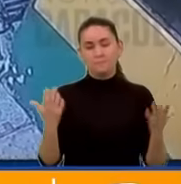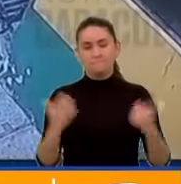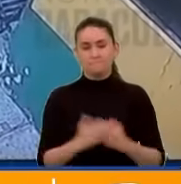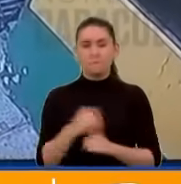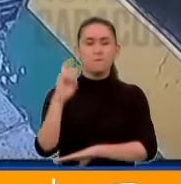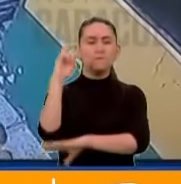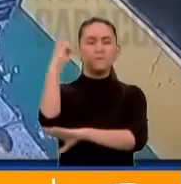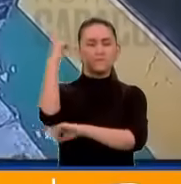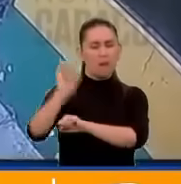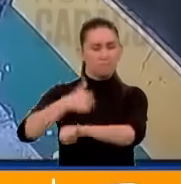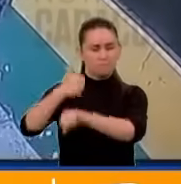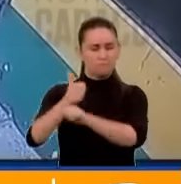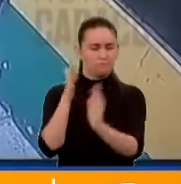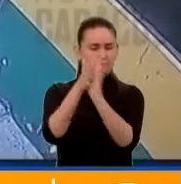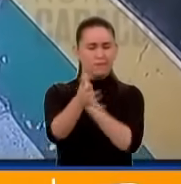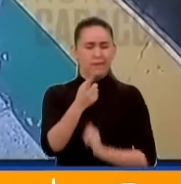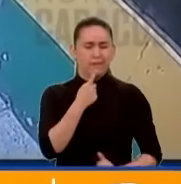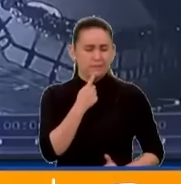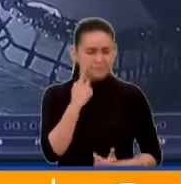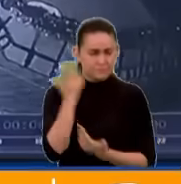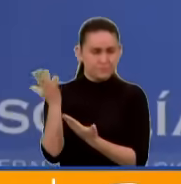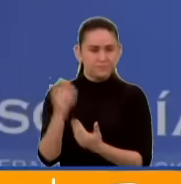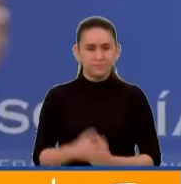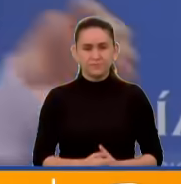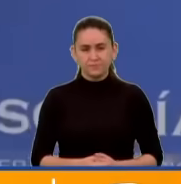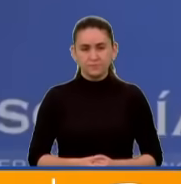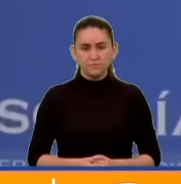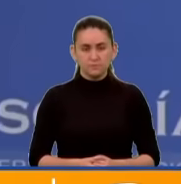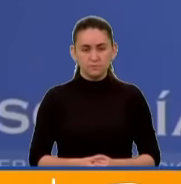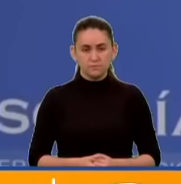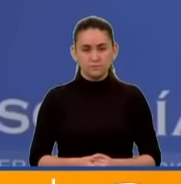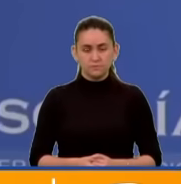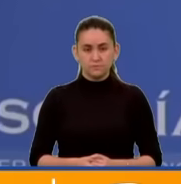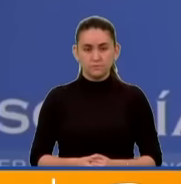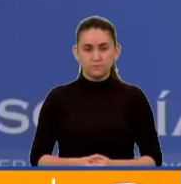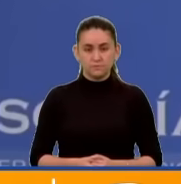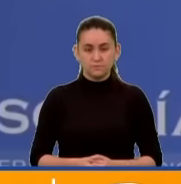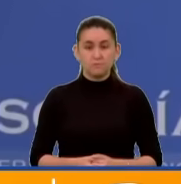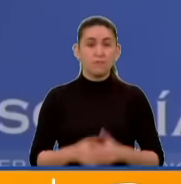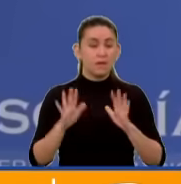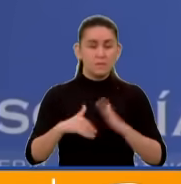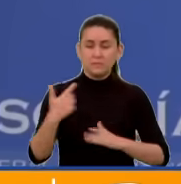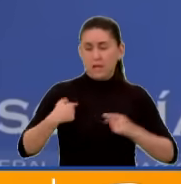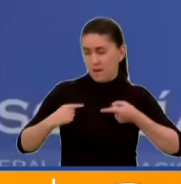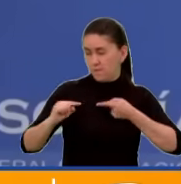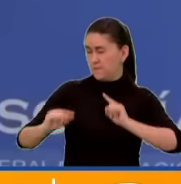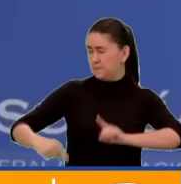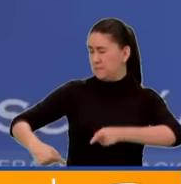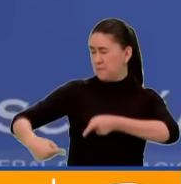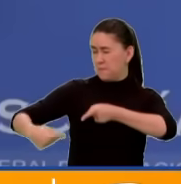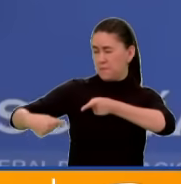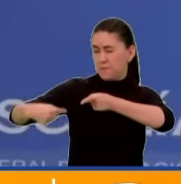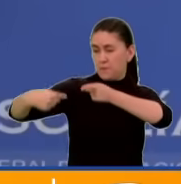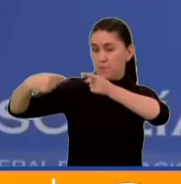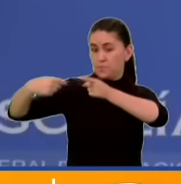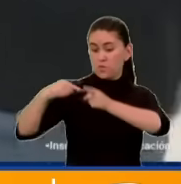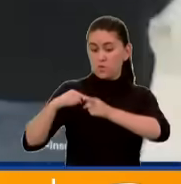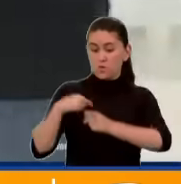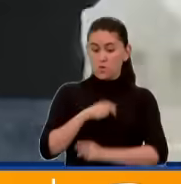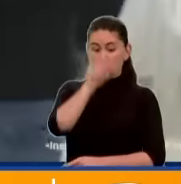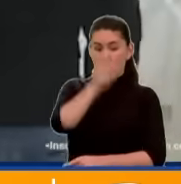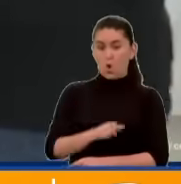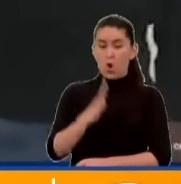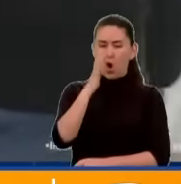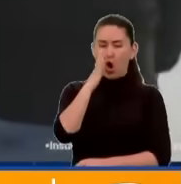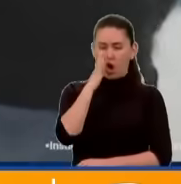de Bogotá sobre este crimen. El día de los hechos, tras una discusión entre ellos dos, el hombre habría agredido